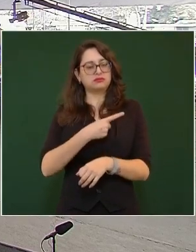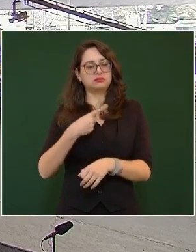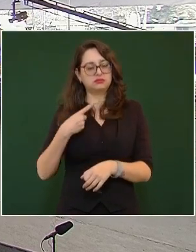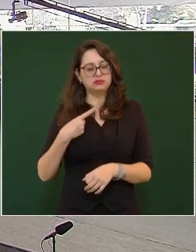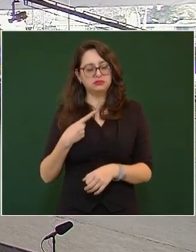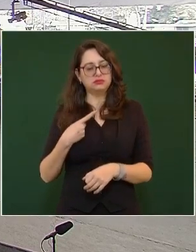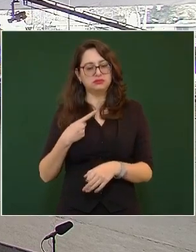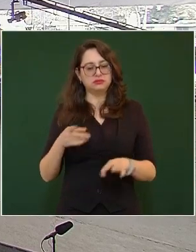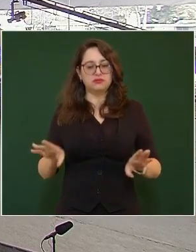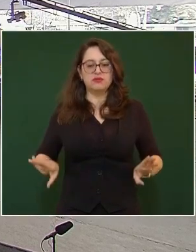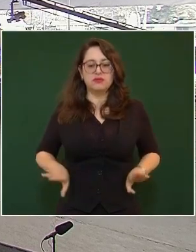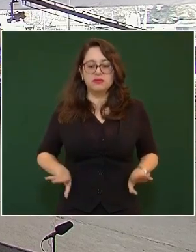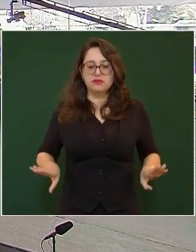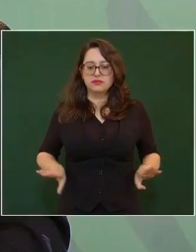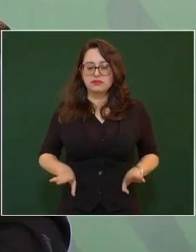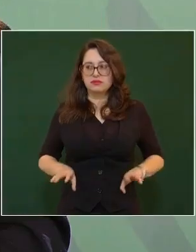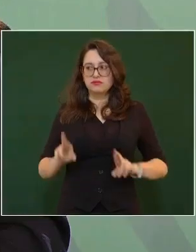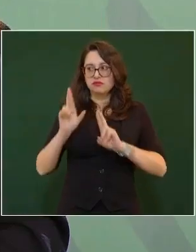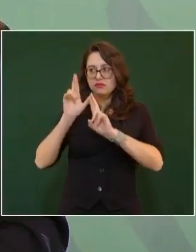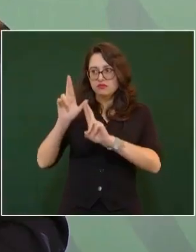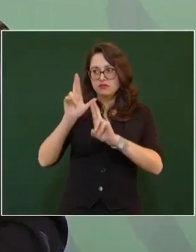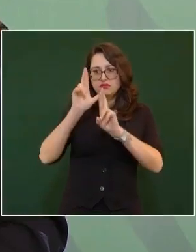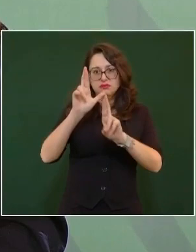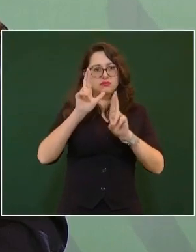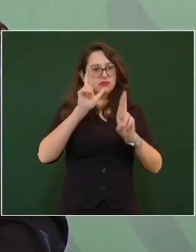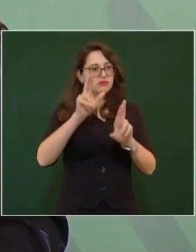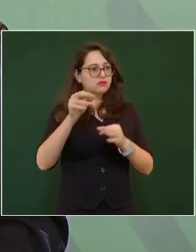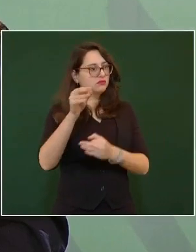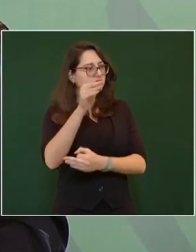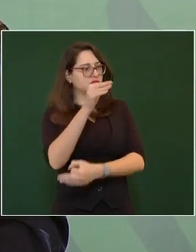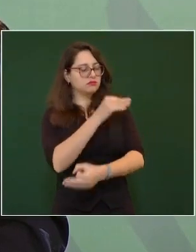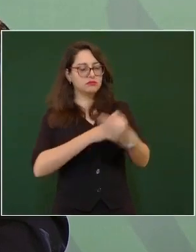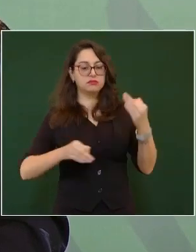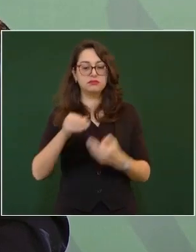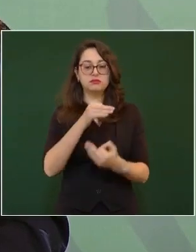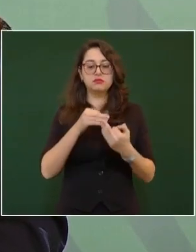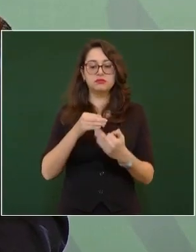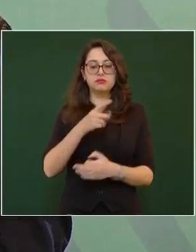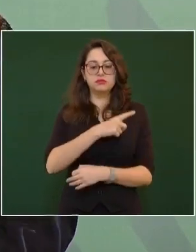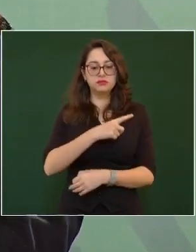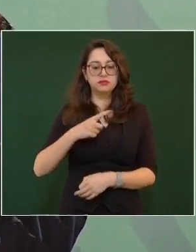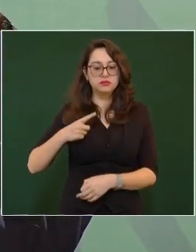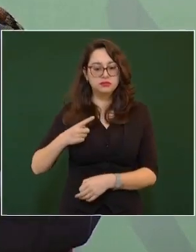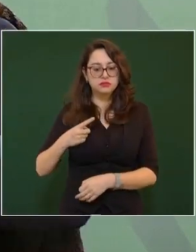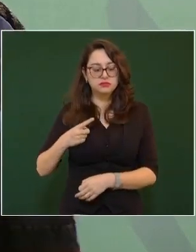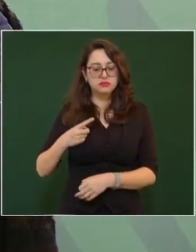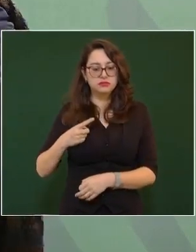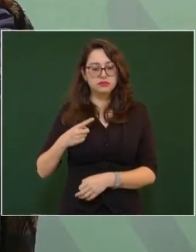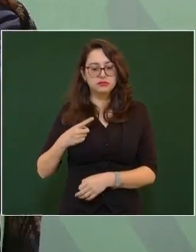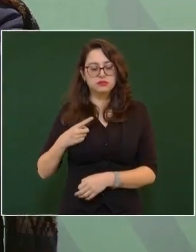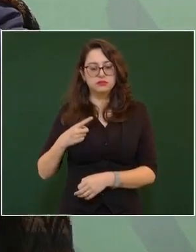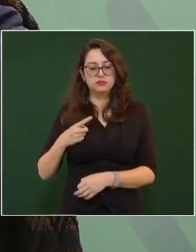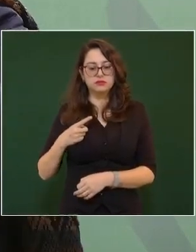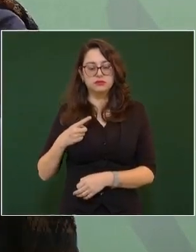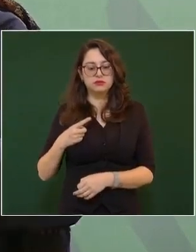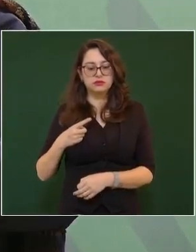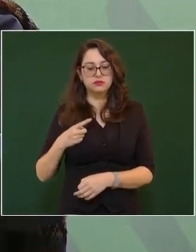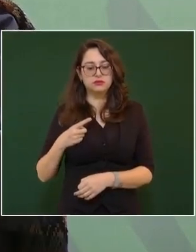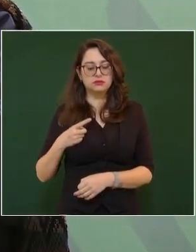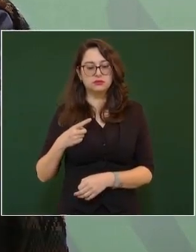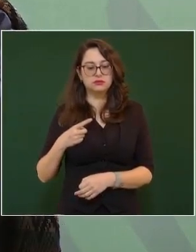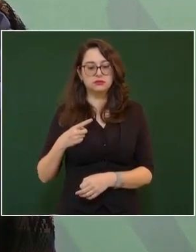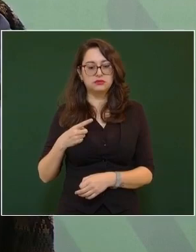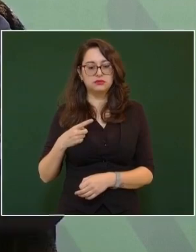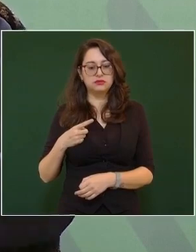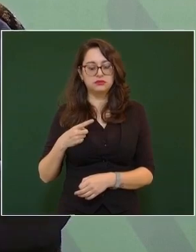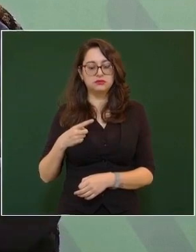actuar de manera respetuosa con todos y no meternos